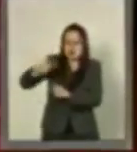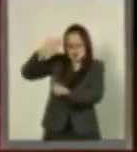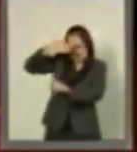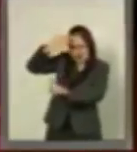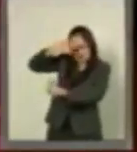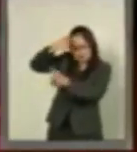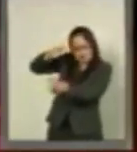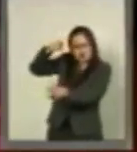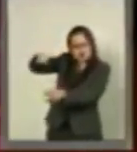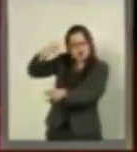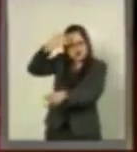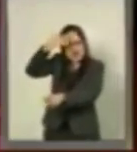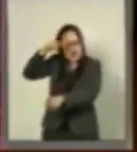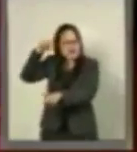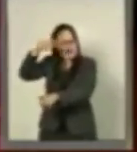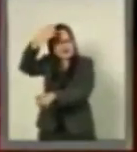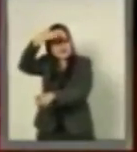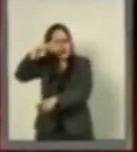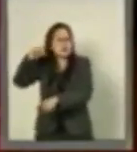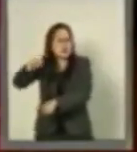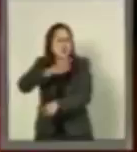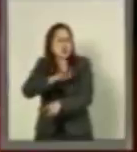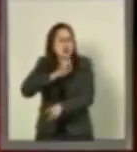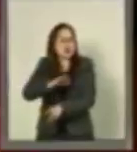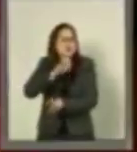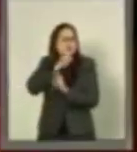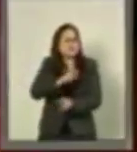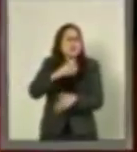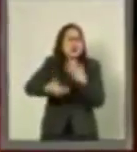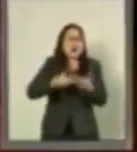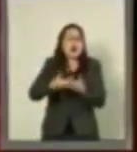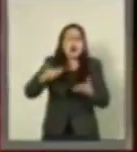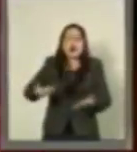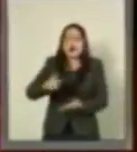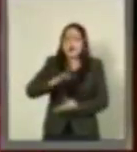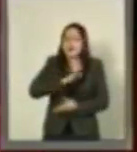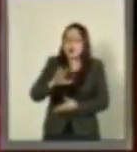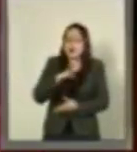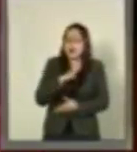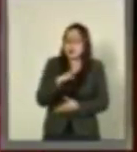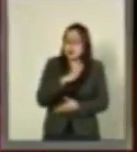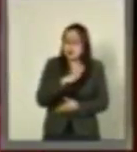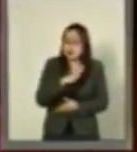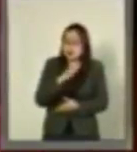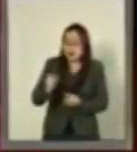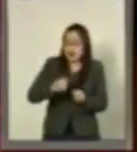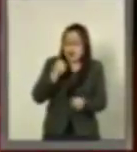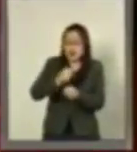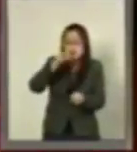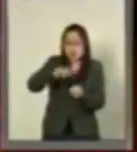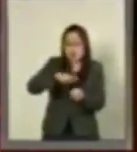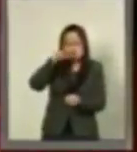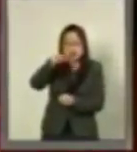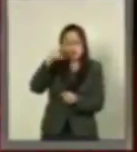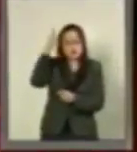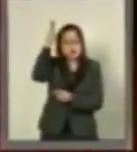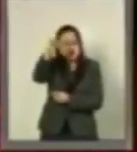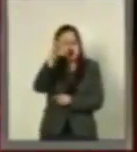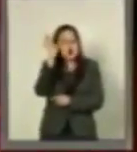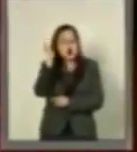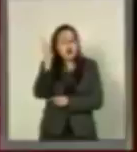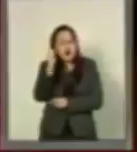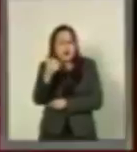su experiencia, su buena disposición, podamos tener un 2018 en el